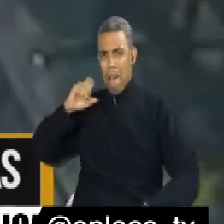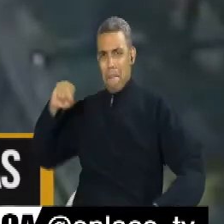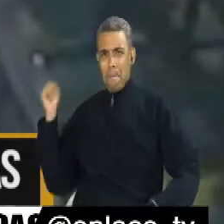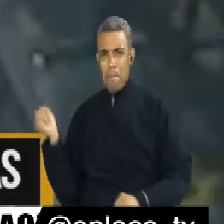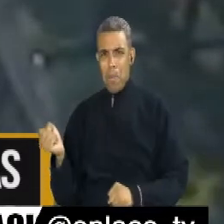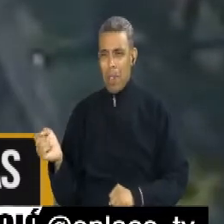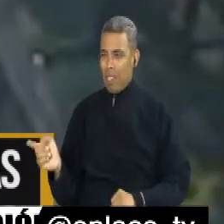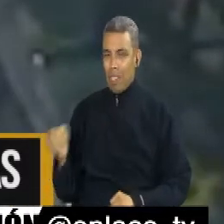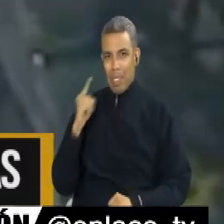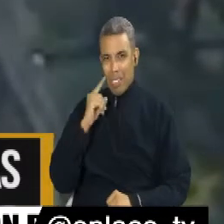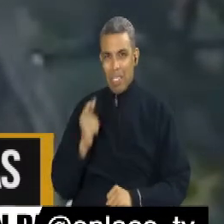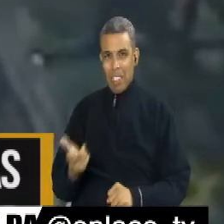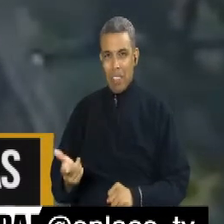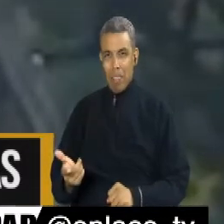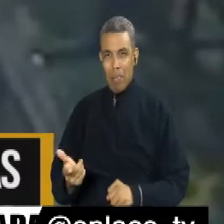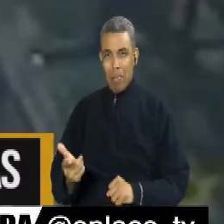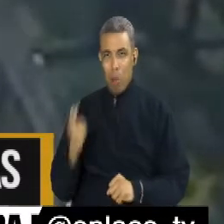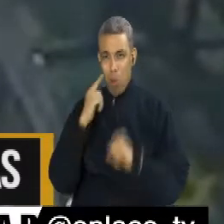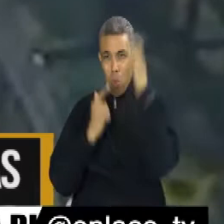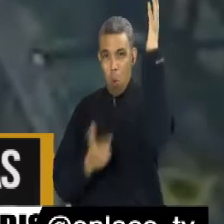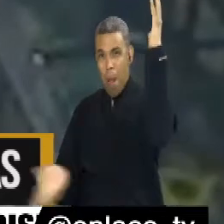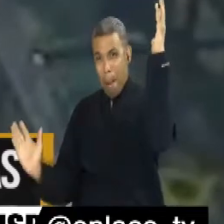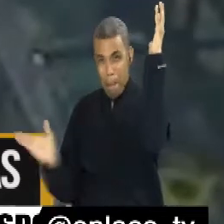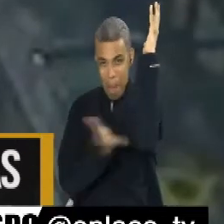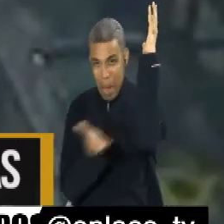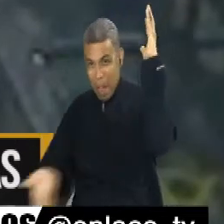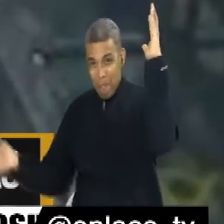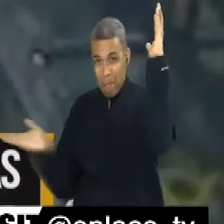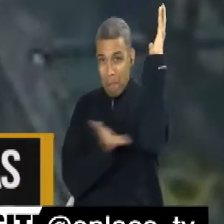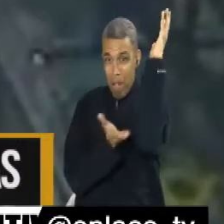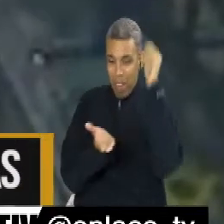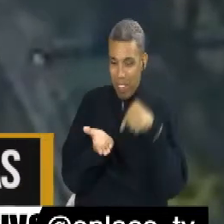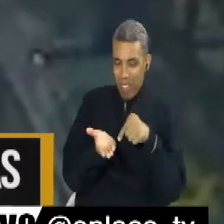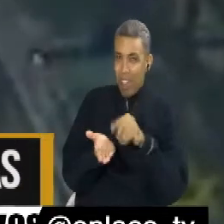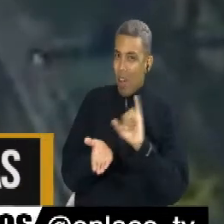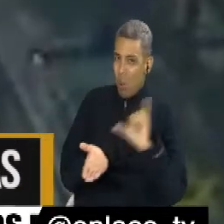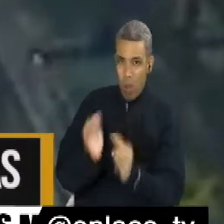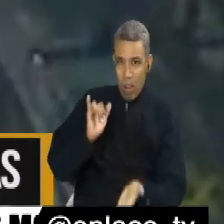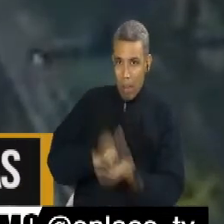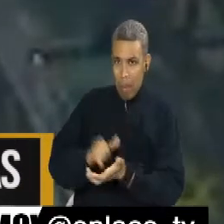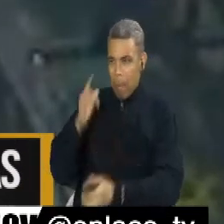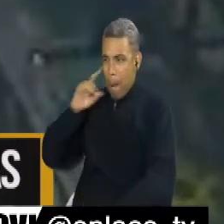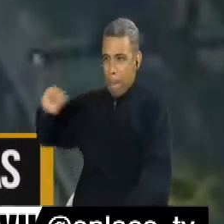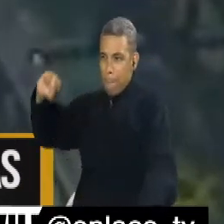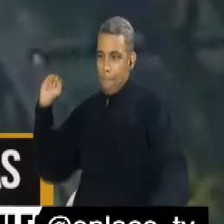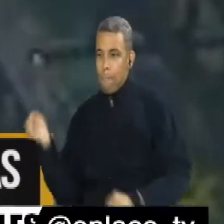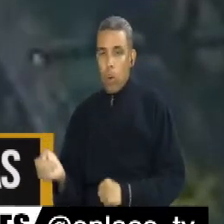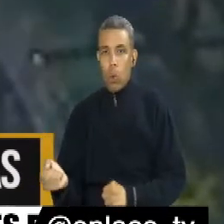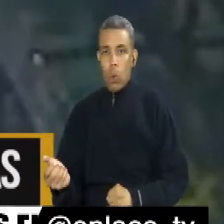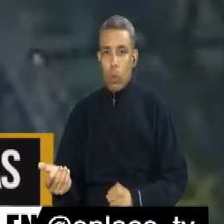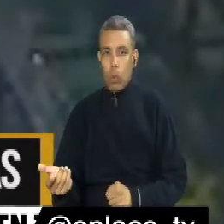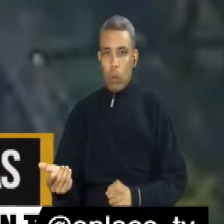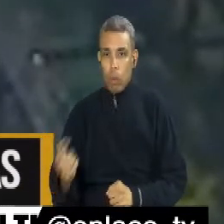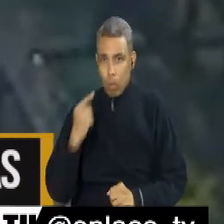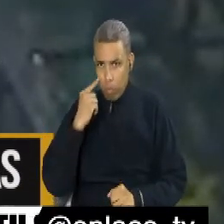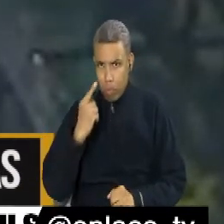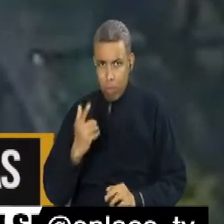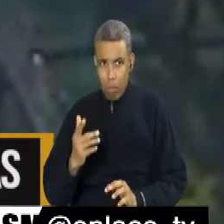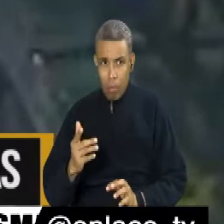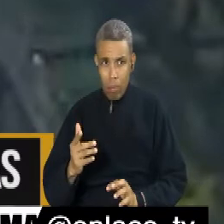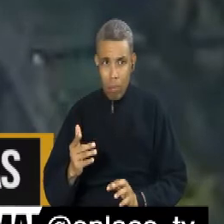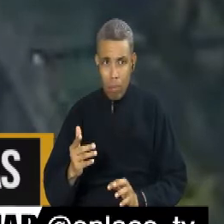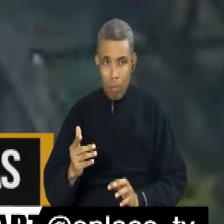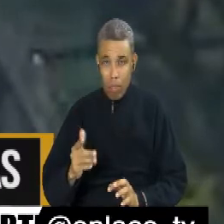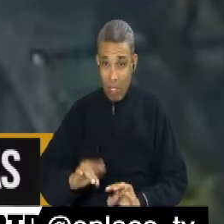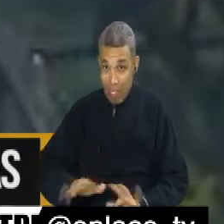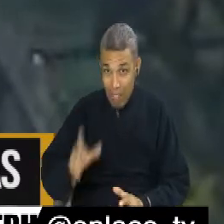el vidrio de seguridad de la vitrina donde tenían las joyas para poder llevarse el botín. El delincuente hace varios intentos hasta